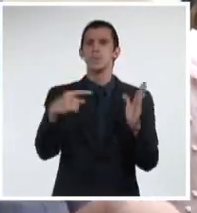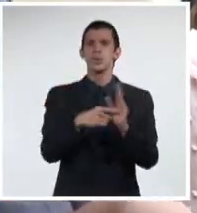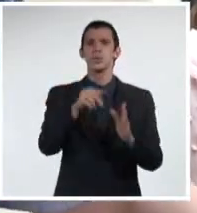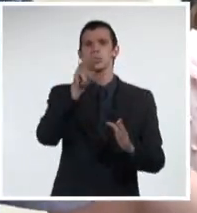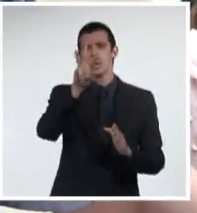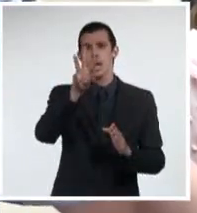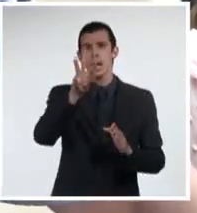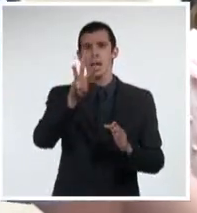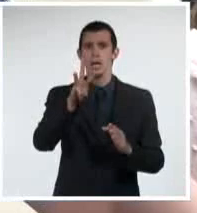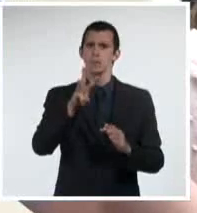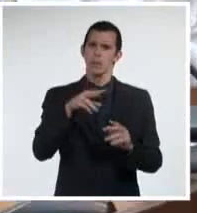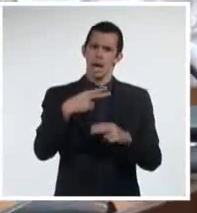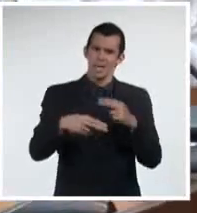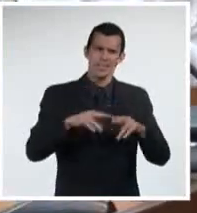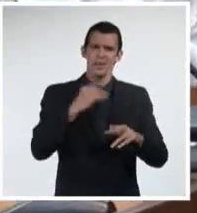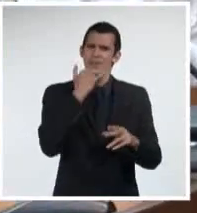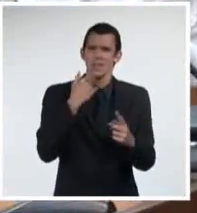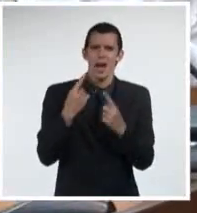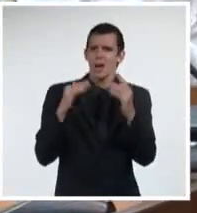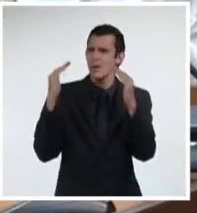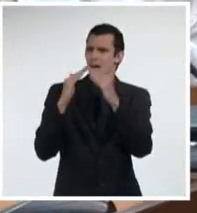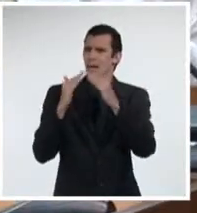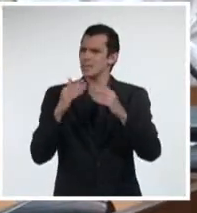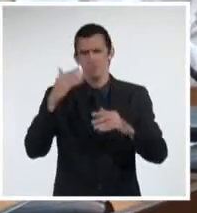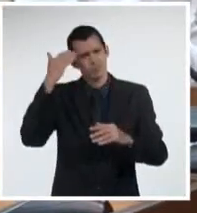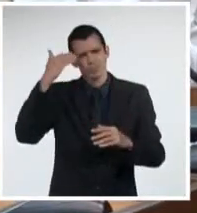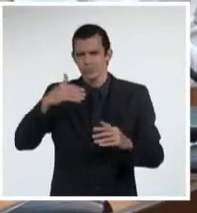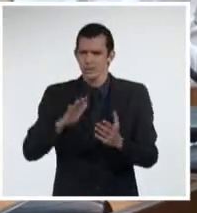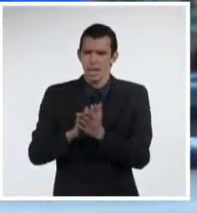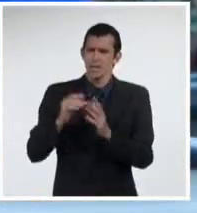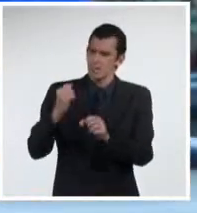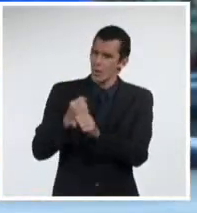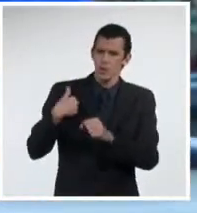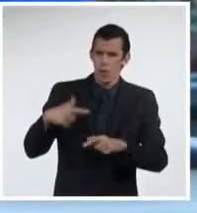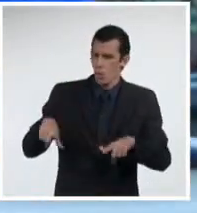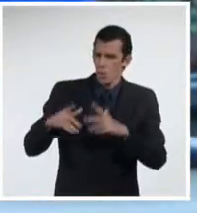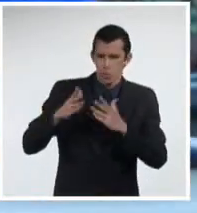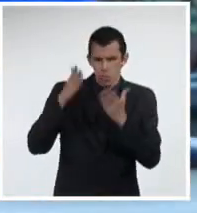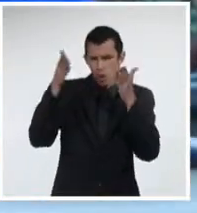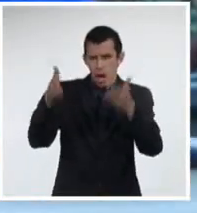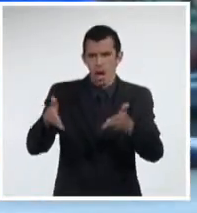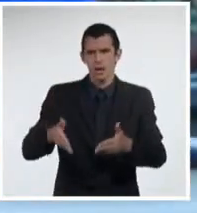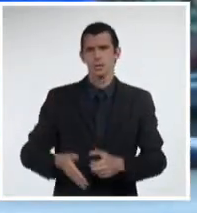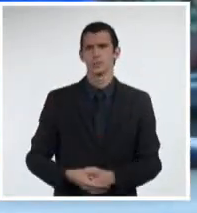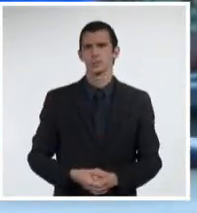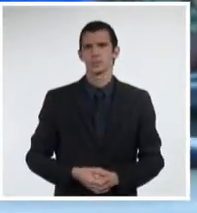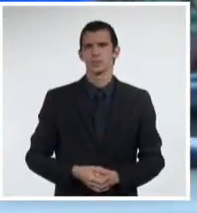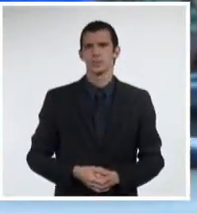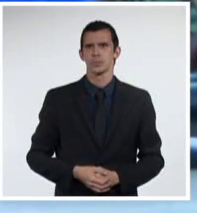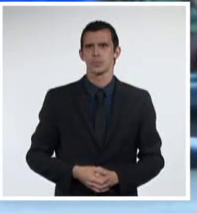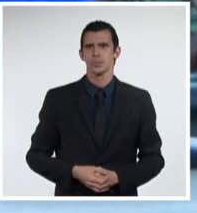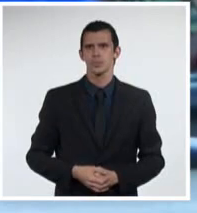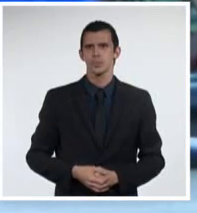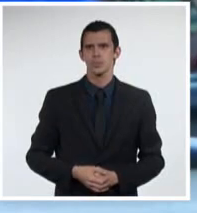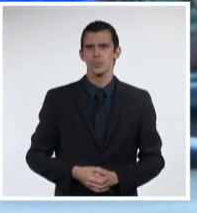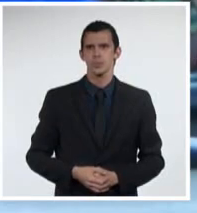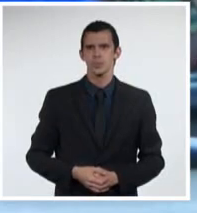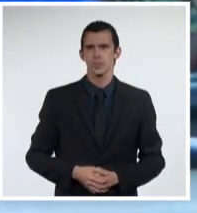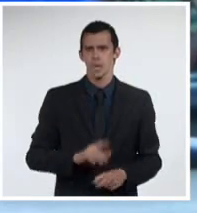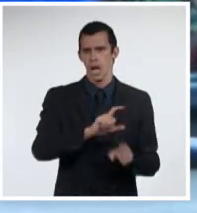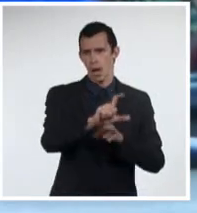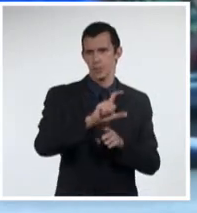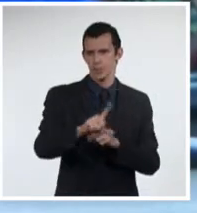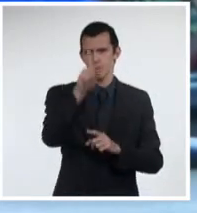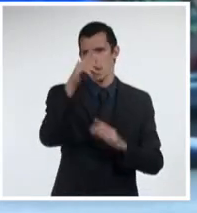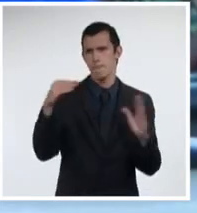diferenciada por las instituciones. Sobre la reanimación de la agricultura, se conoció que se han sembrado ya 1.112 hectáreas de cultivos